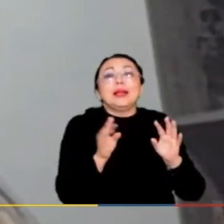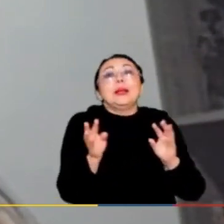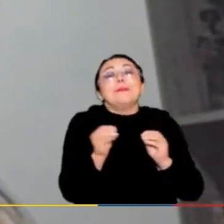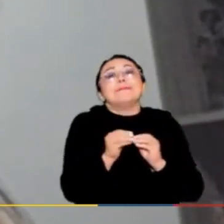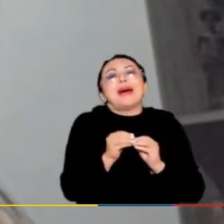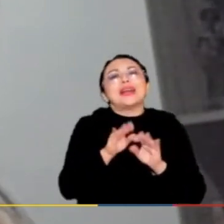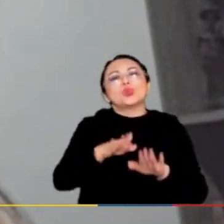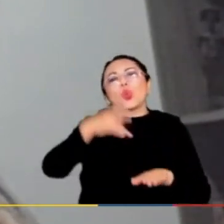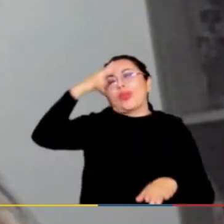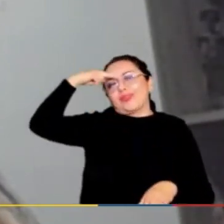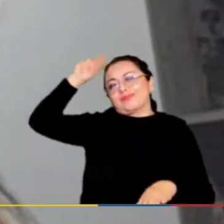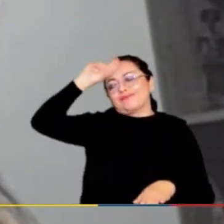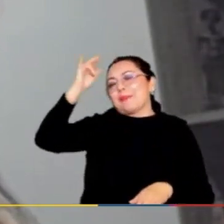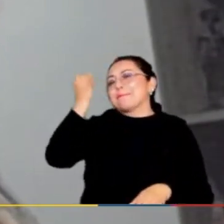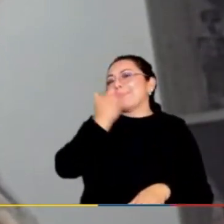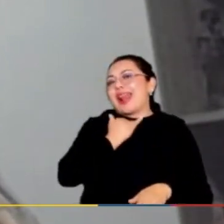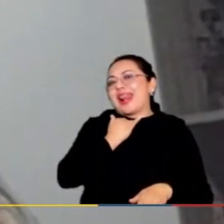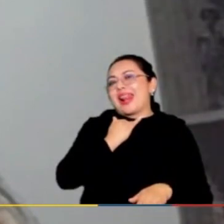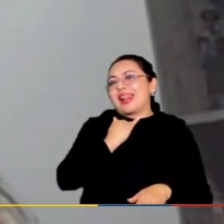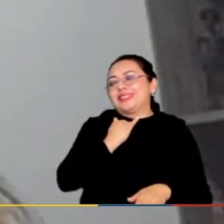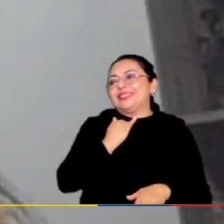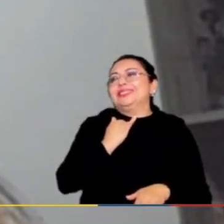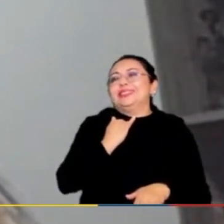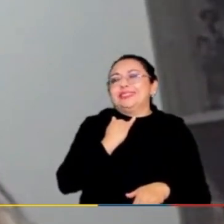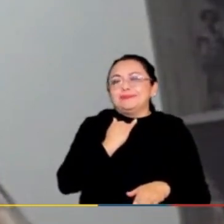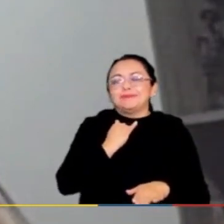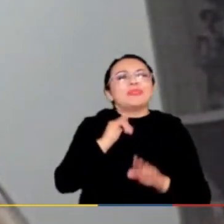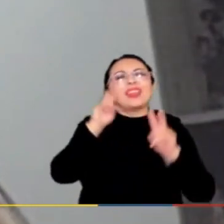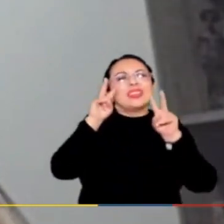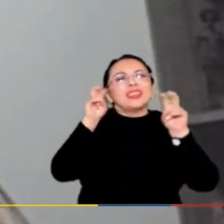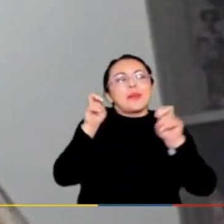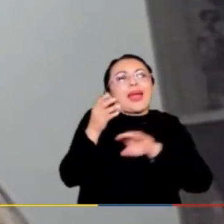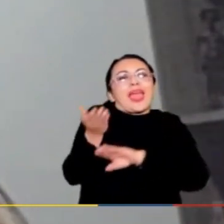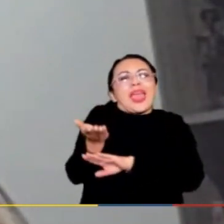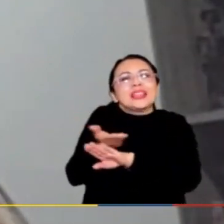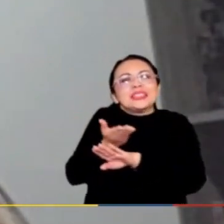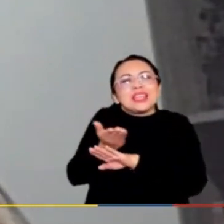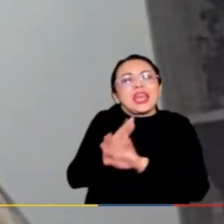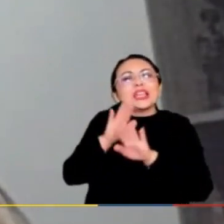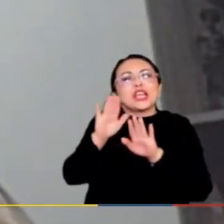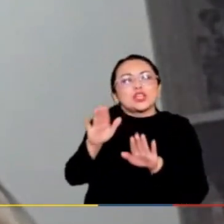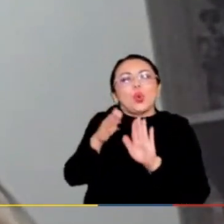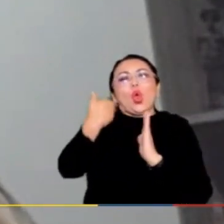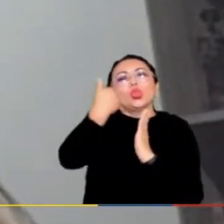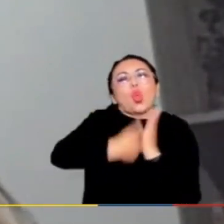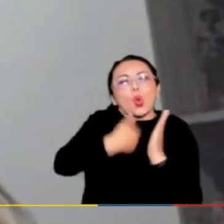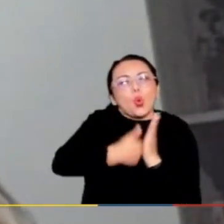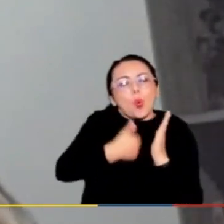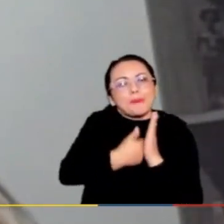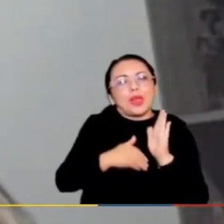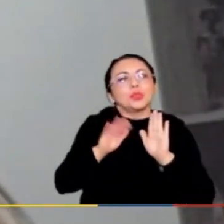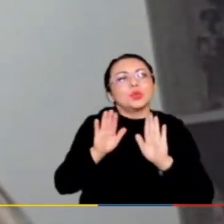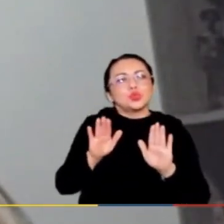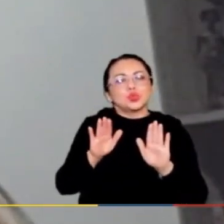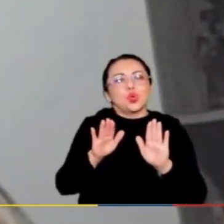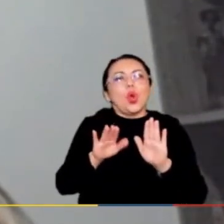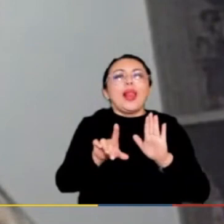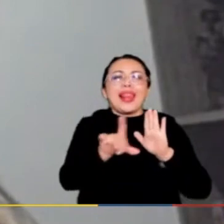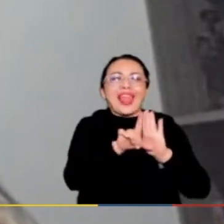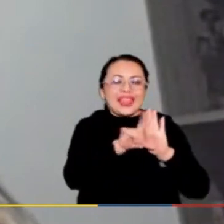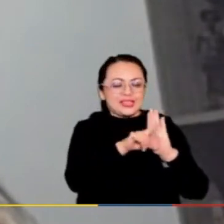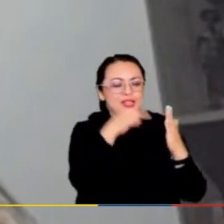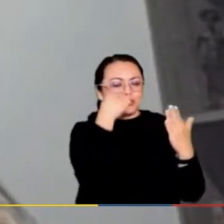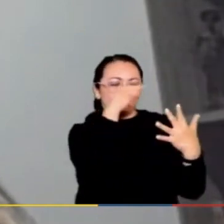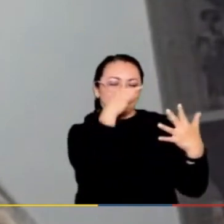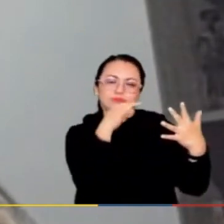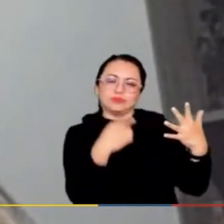interpretó erróneamente. Se refiere a las exigencias de los documentos de la legislación